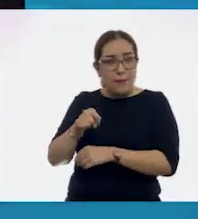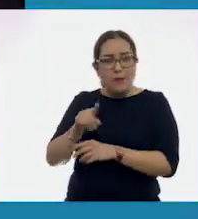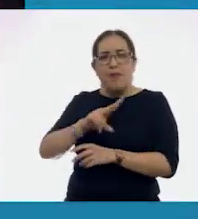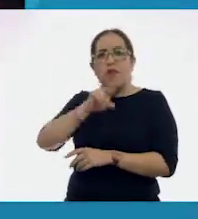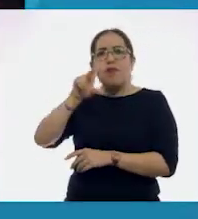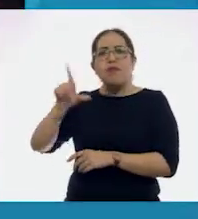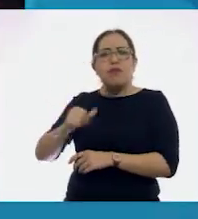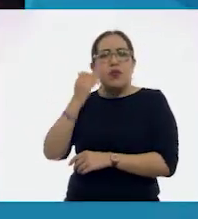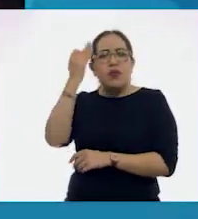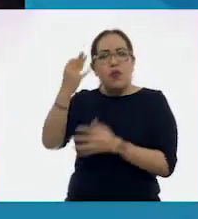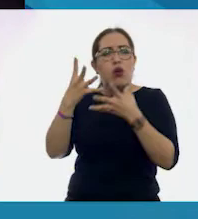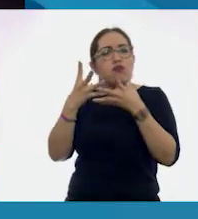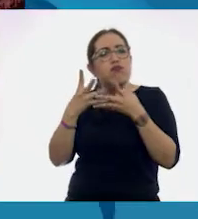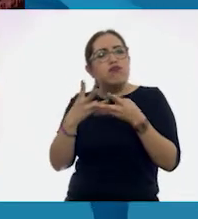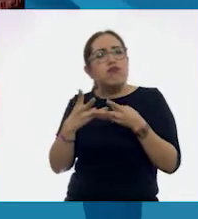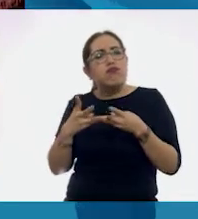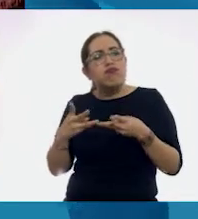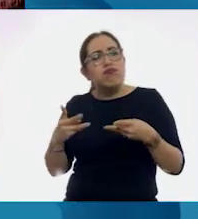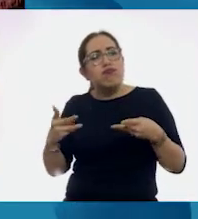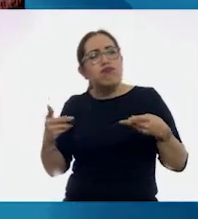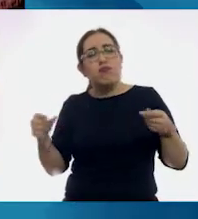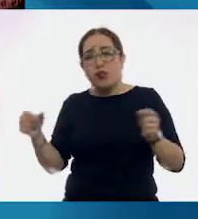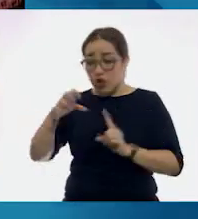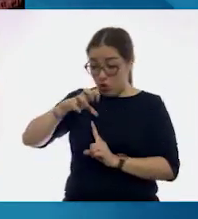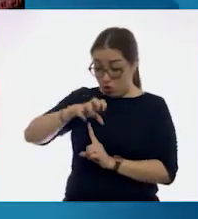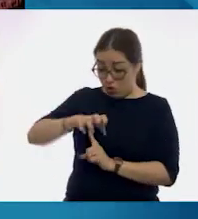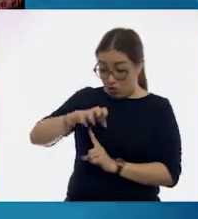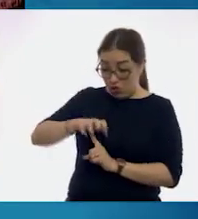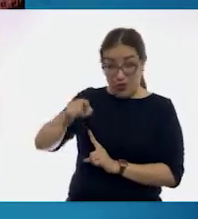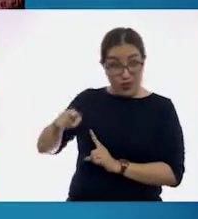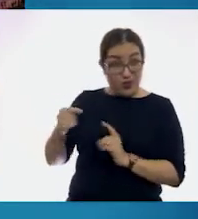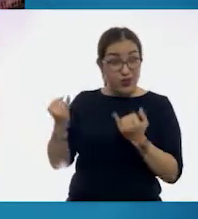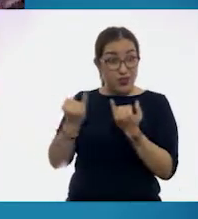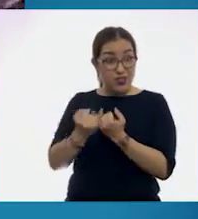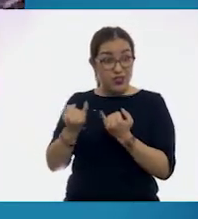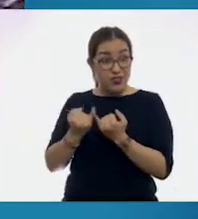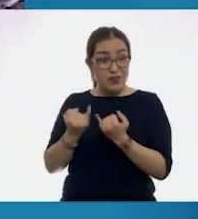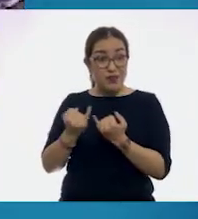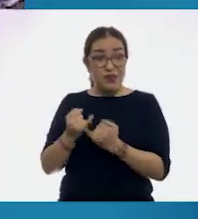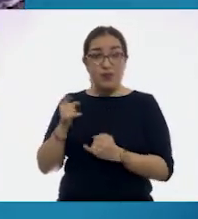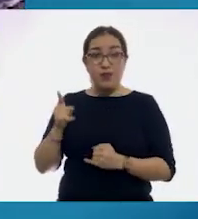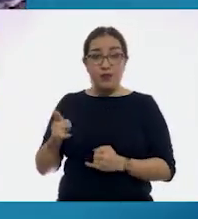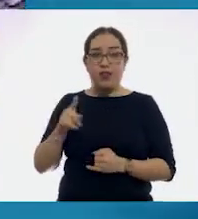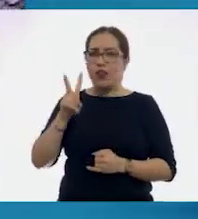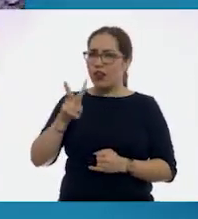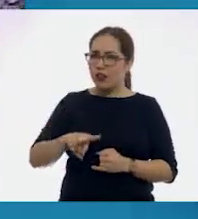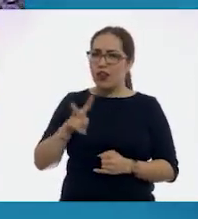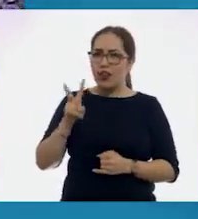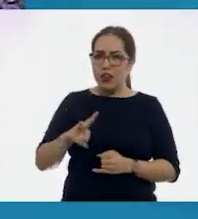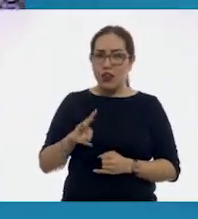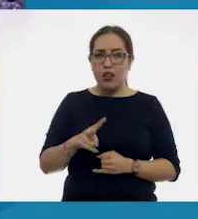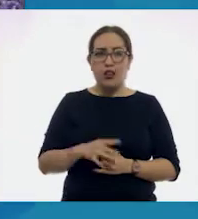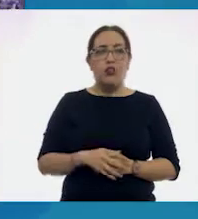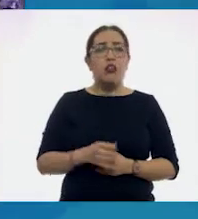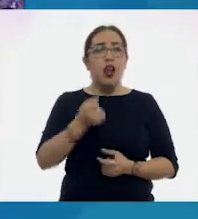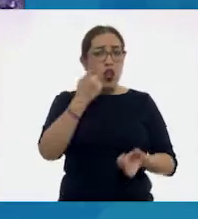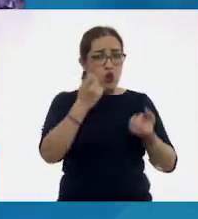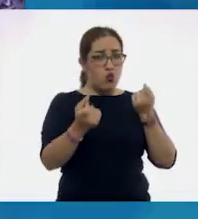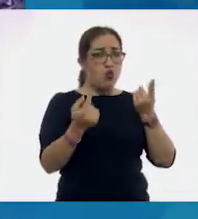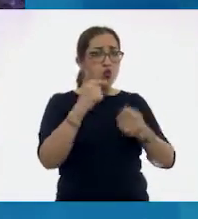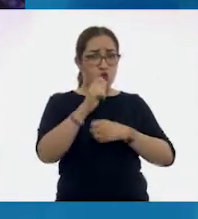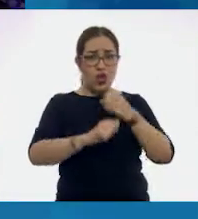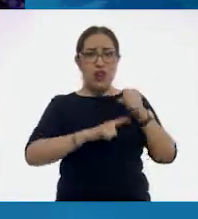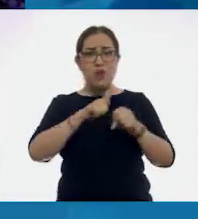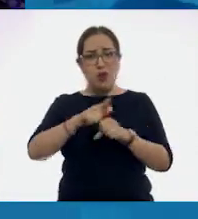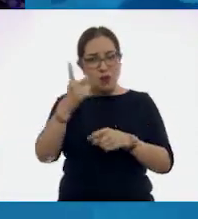el tiempo. Hongos como este resultan un buen manjar para algunos animales de la